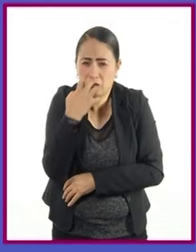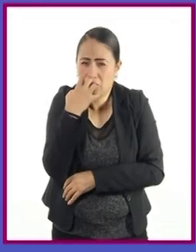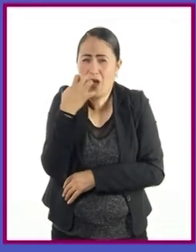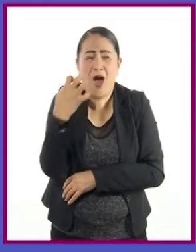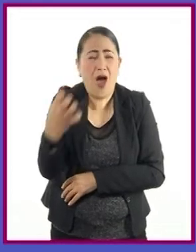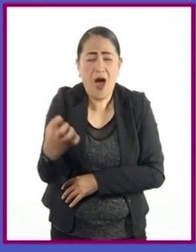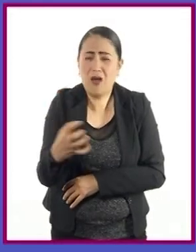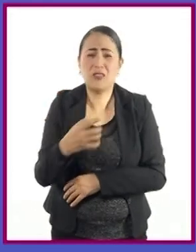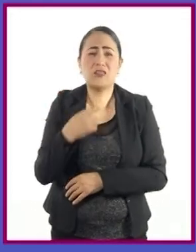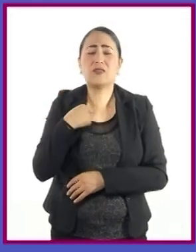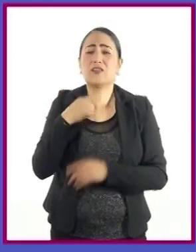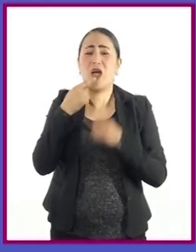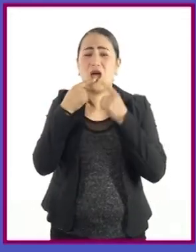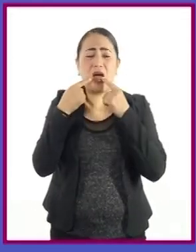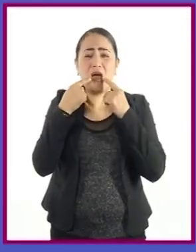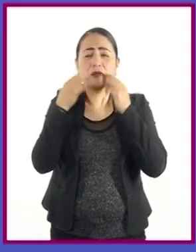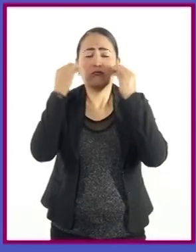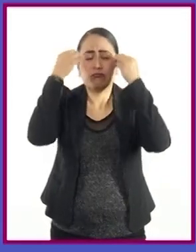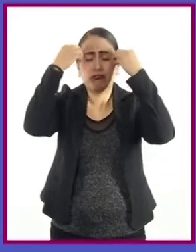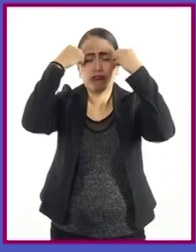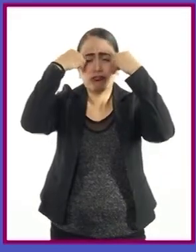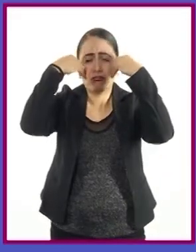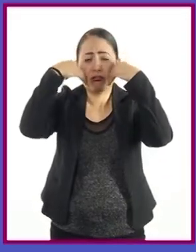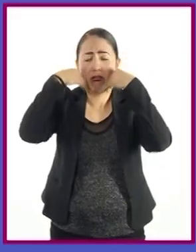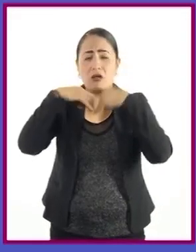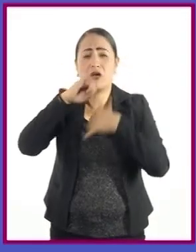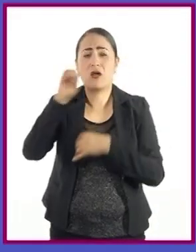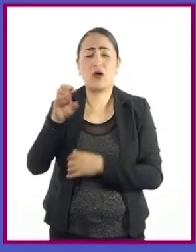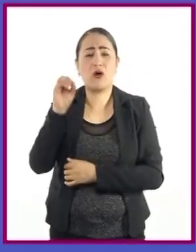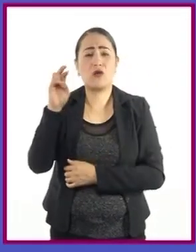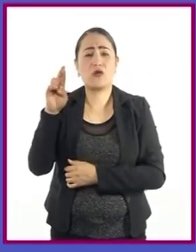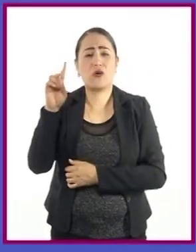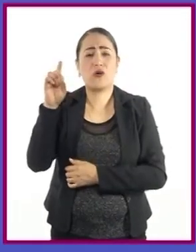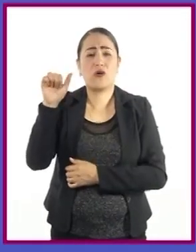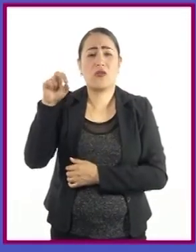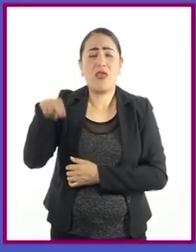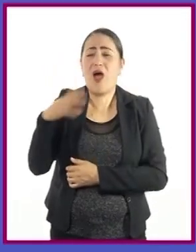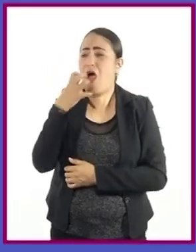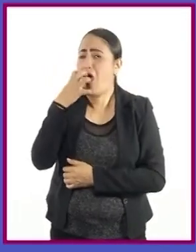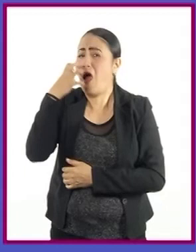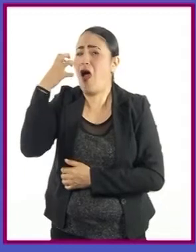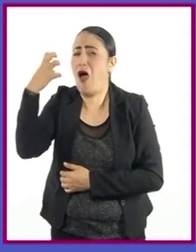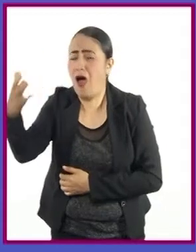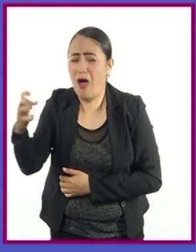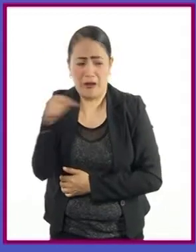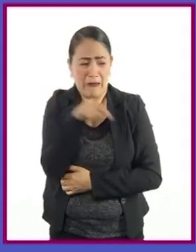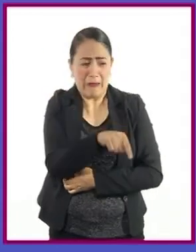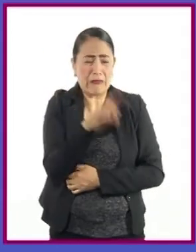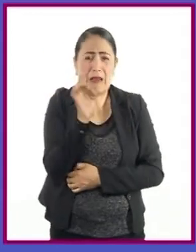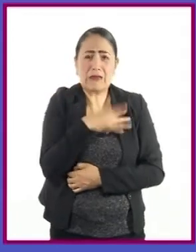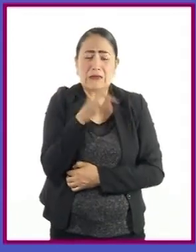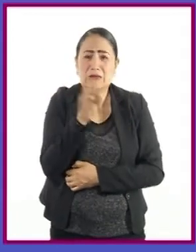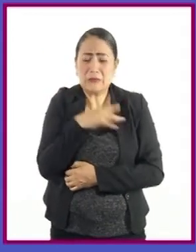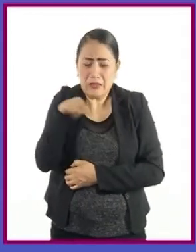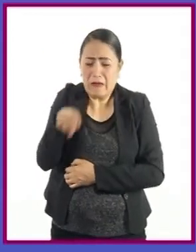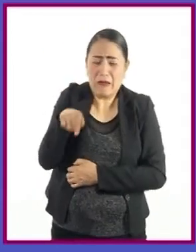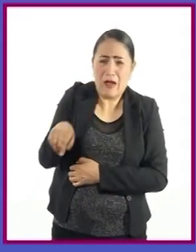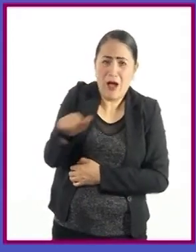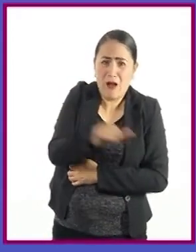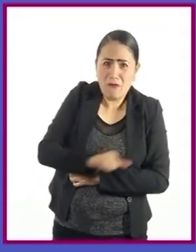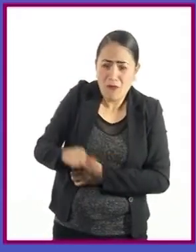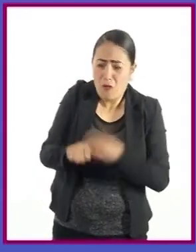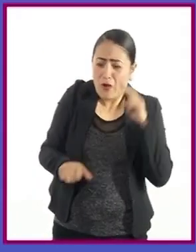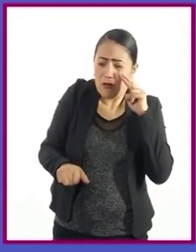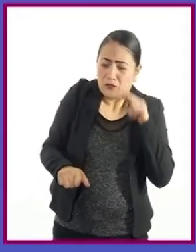y labios se perlaron de sudor. «Jordán, Jordán», clamó, rígida de espanto, sin dejar de mirar la alfombra.